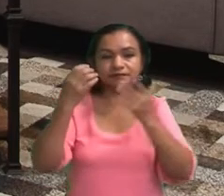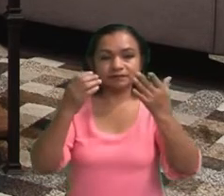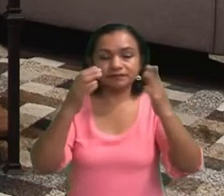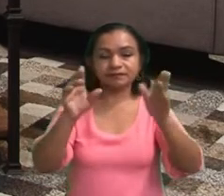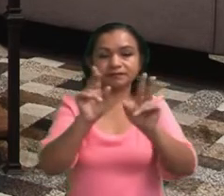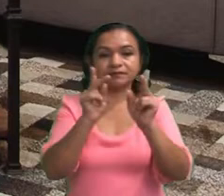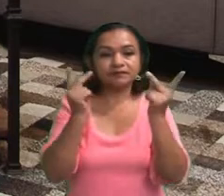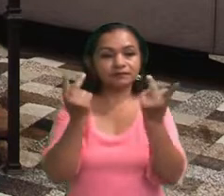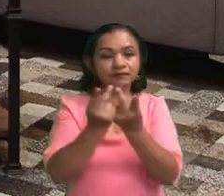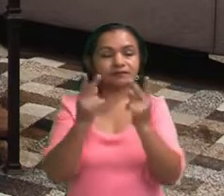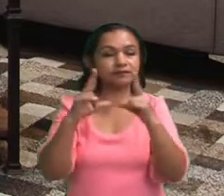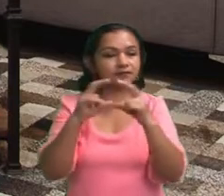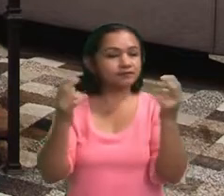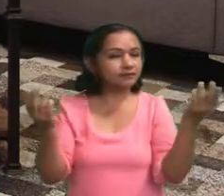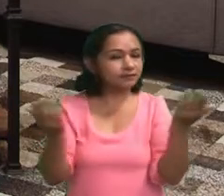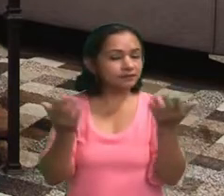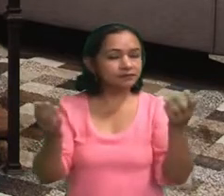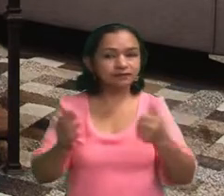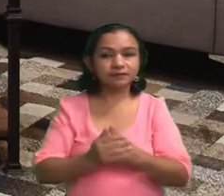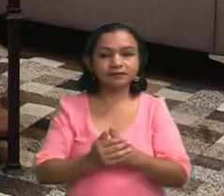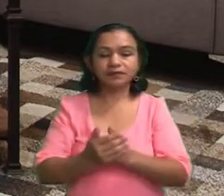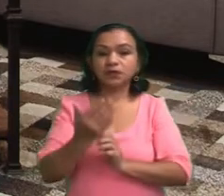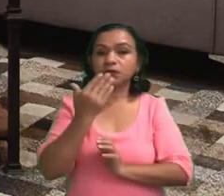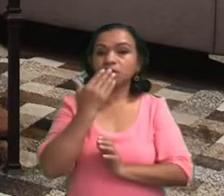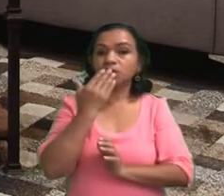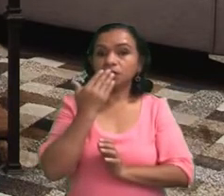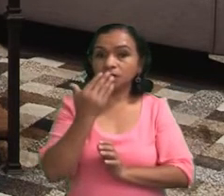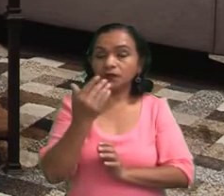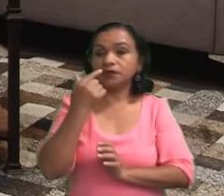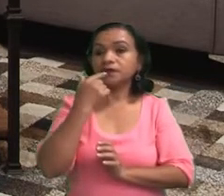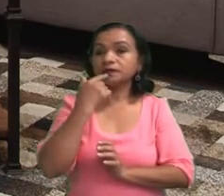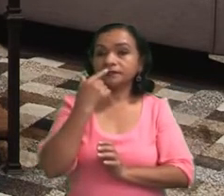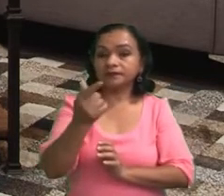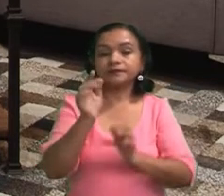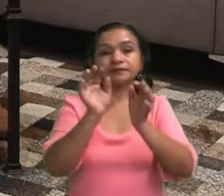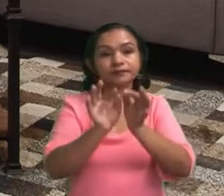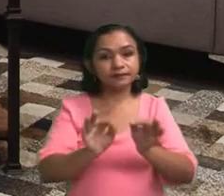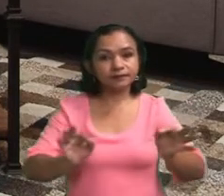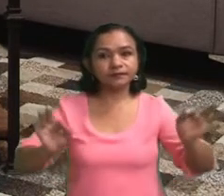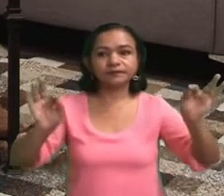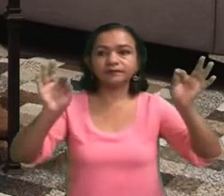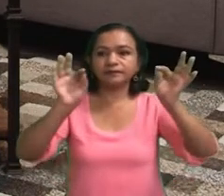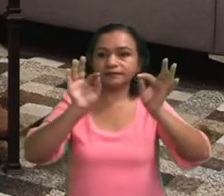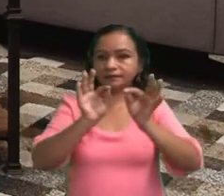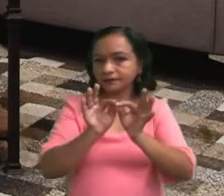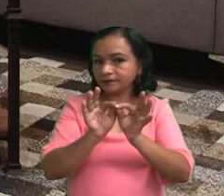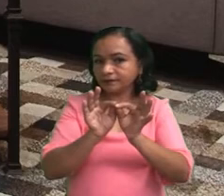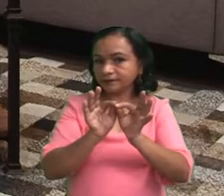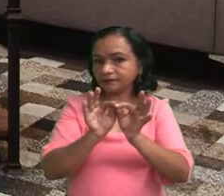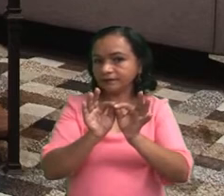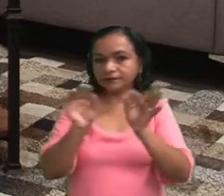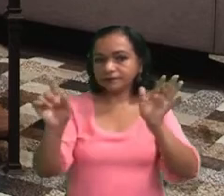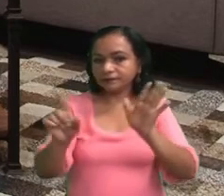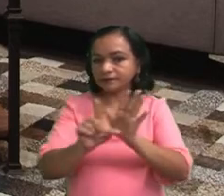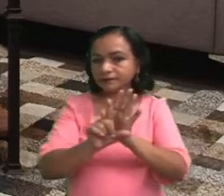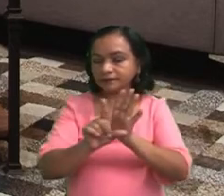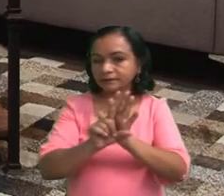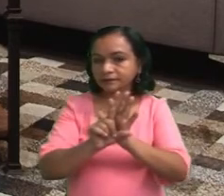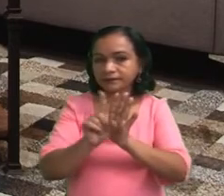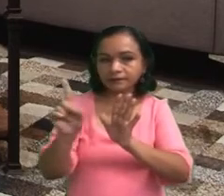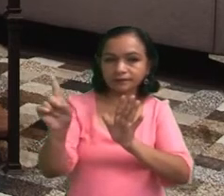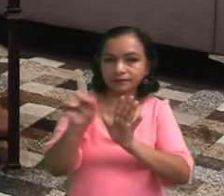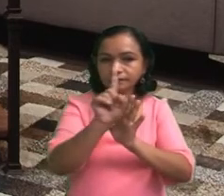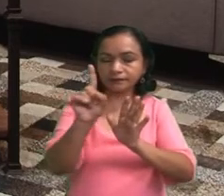pueblo nicaragüense? Mira, yo creo que es bueno estar claro que lo fundamental no solamente es la ley, es